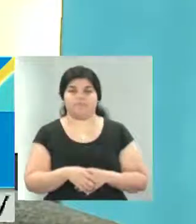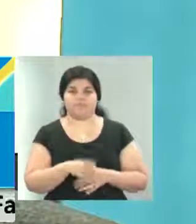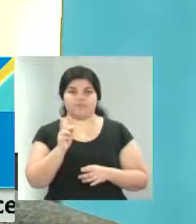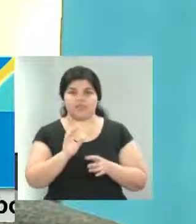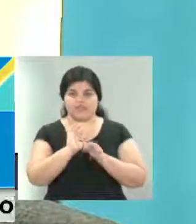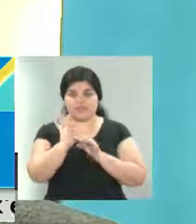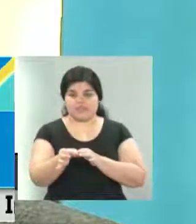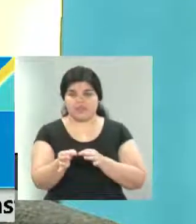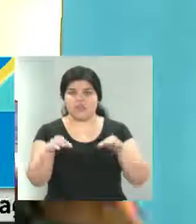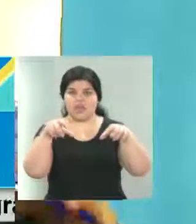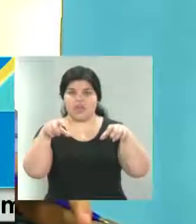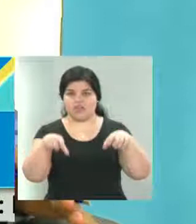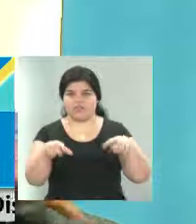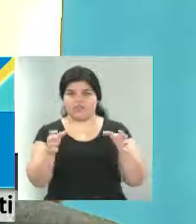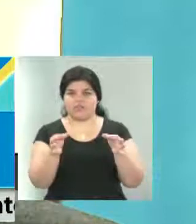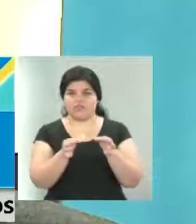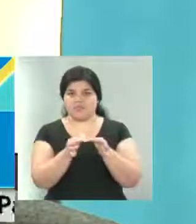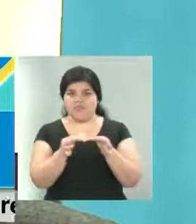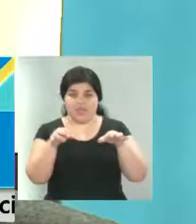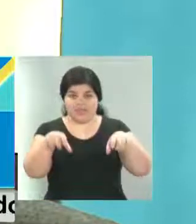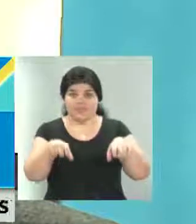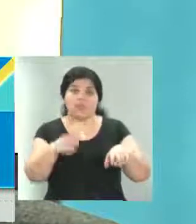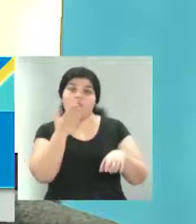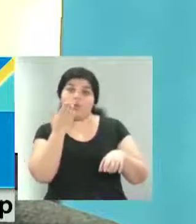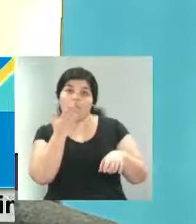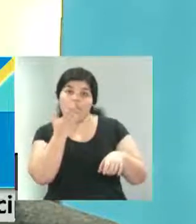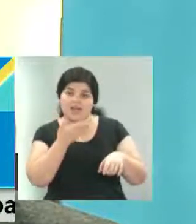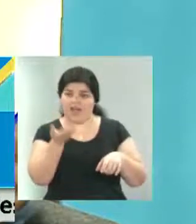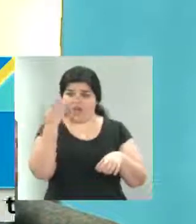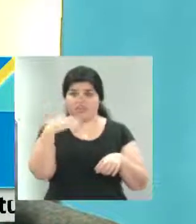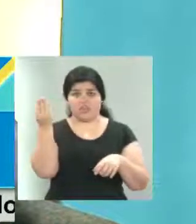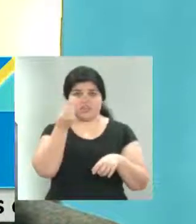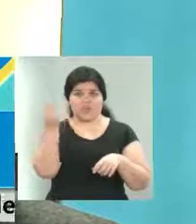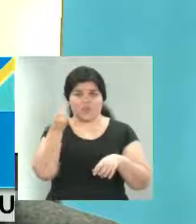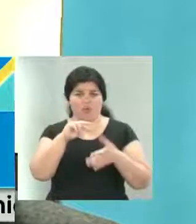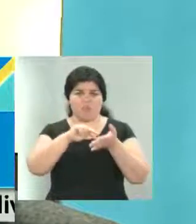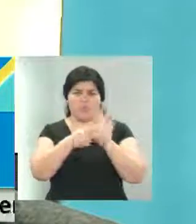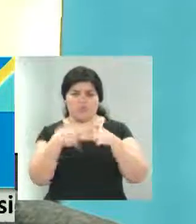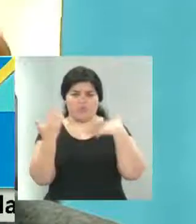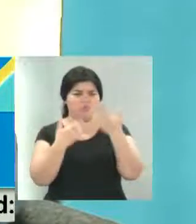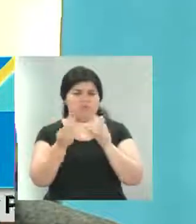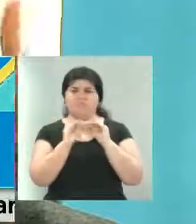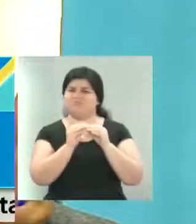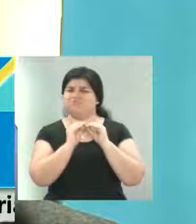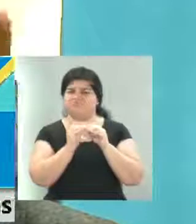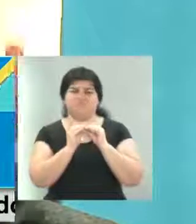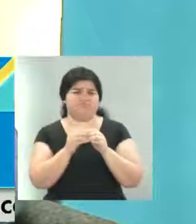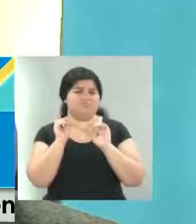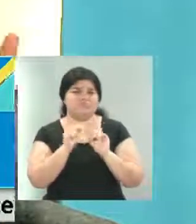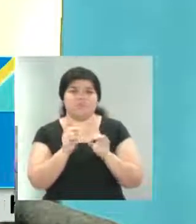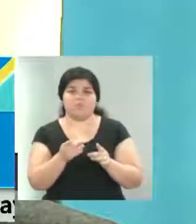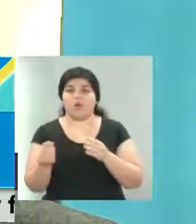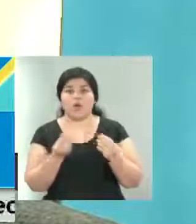inmediaciones del Estadio Monumental el sábado pasado generaron una polémica y reavivaron una polémica constante. ¿Qué sucede en los